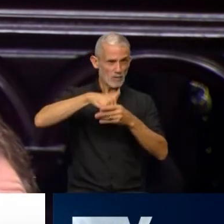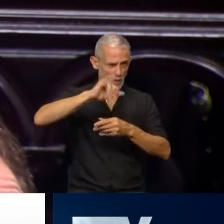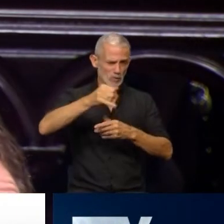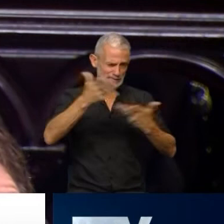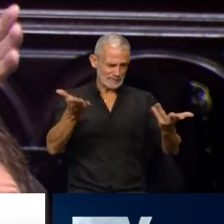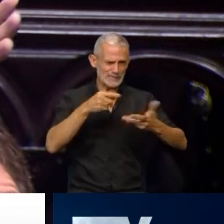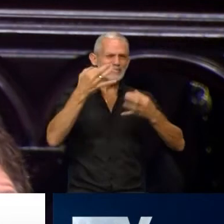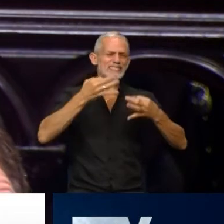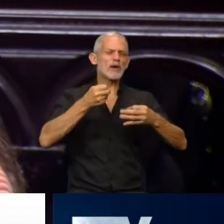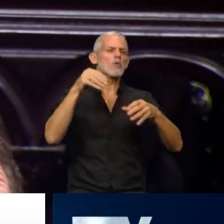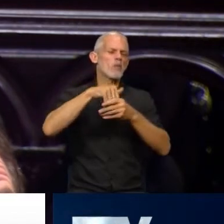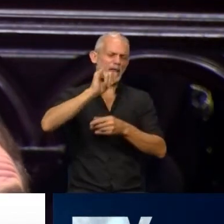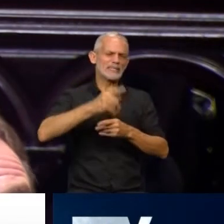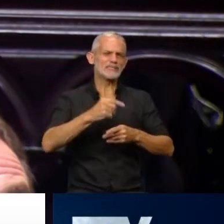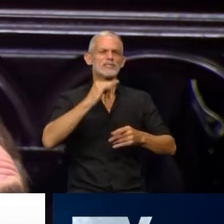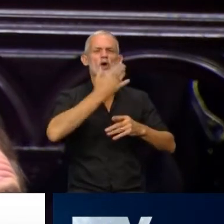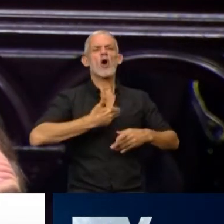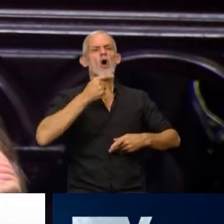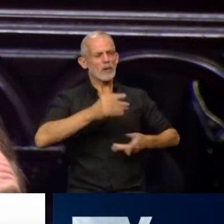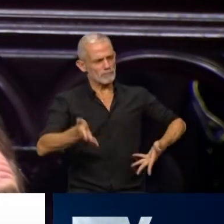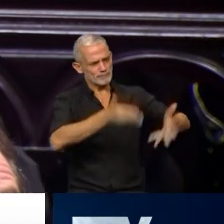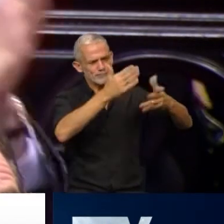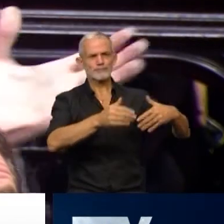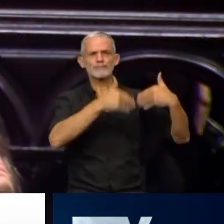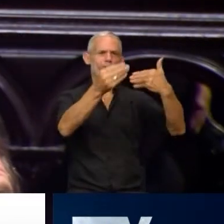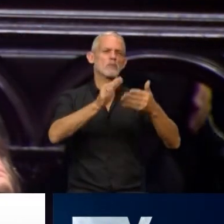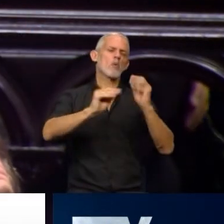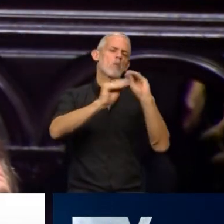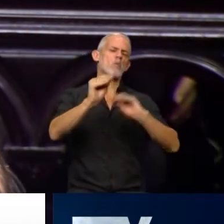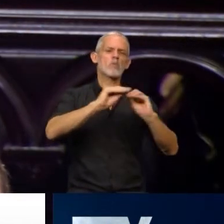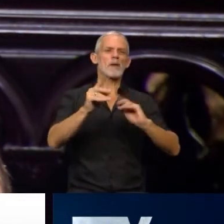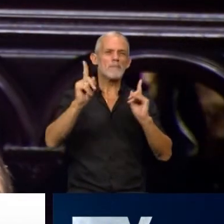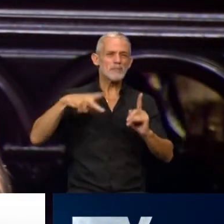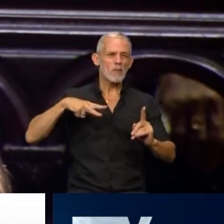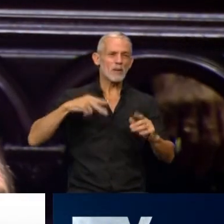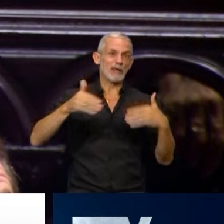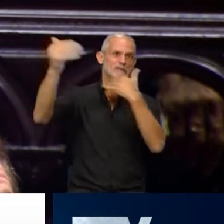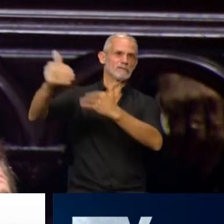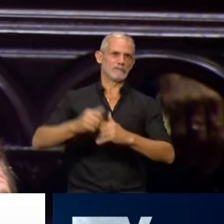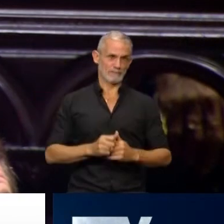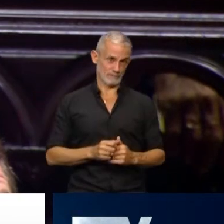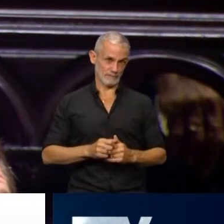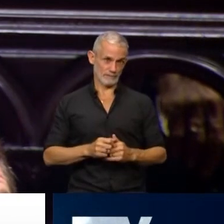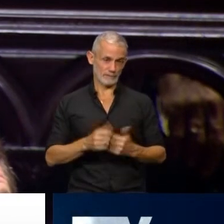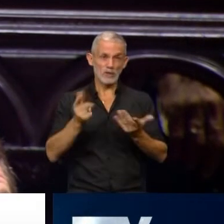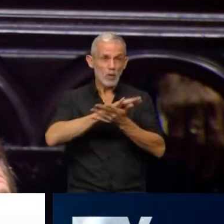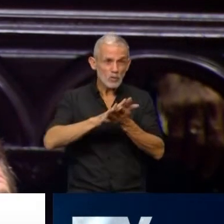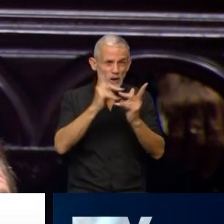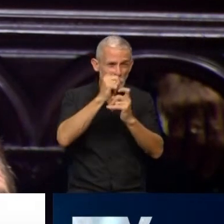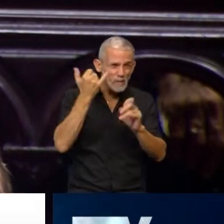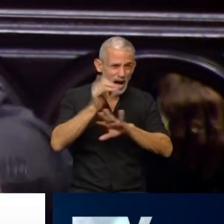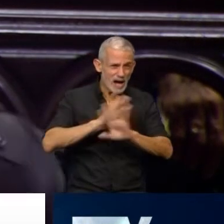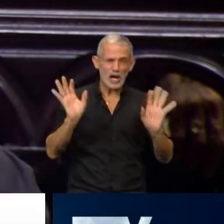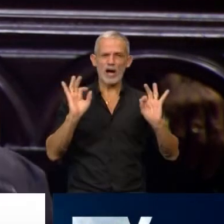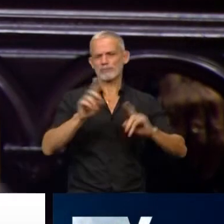el crédito para que el gobierno pueda patear la deuda para adelante, como ya hicieron con la deuda privada. No se solucionan los problemas de